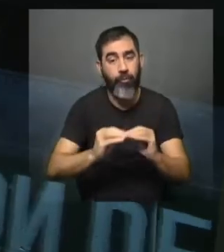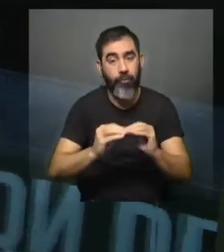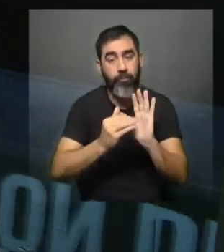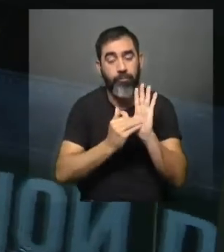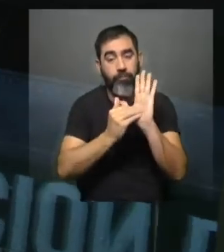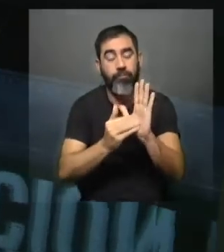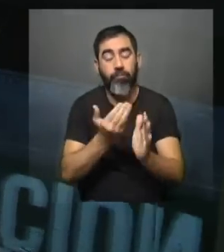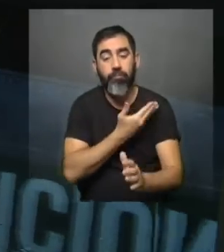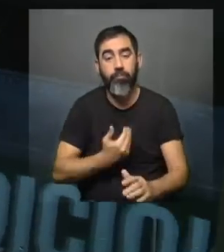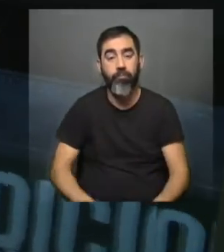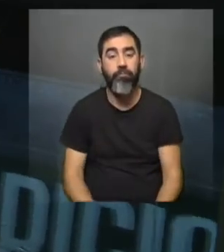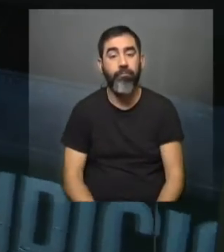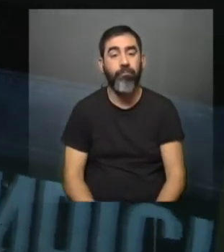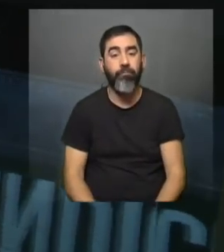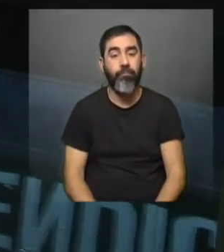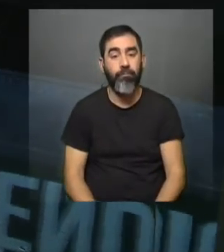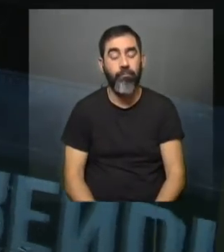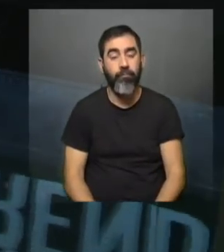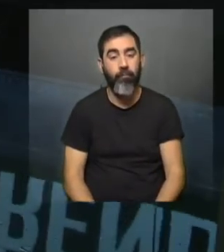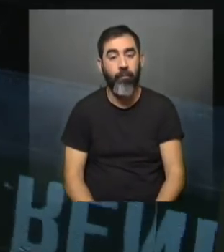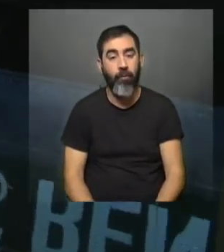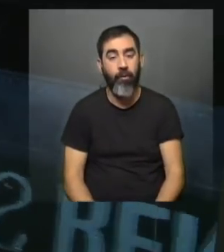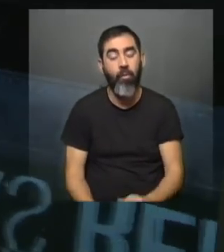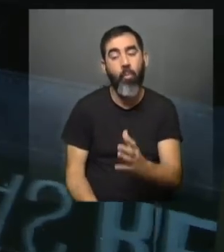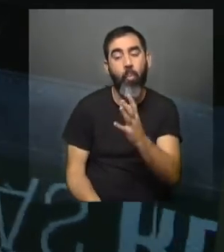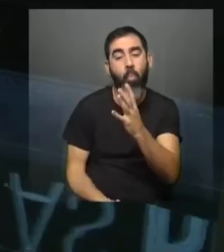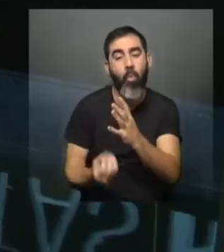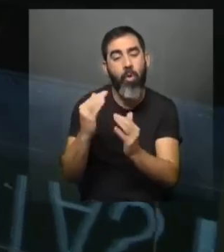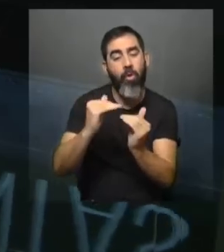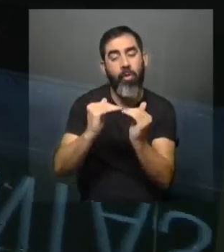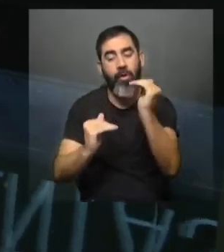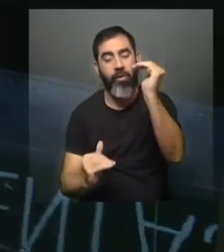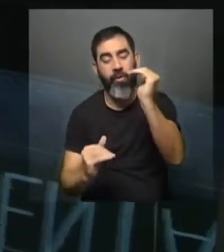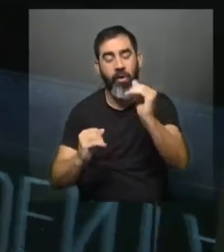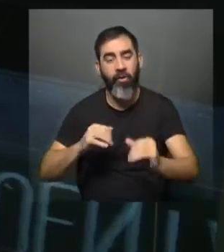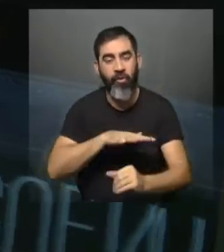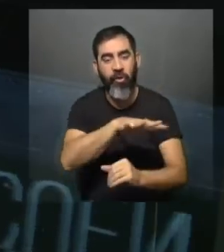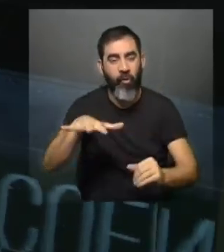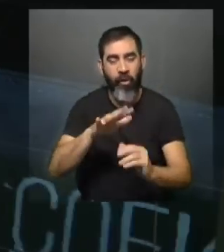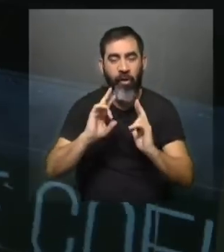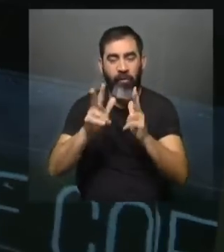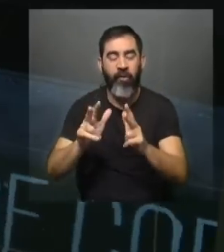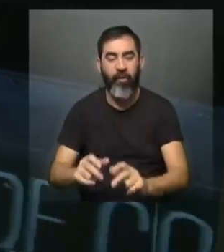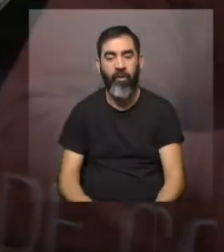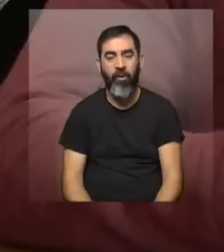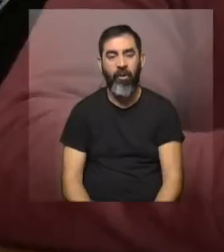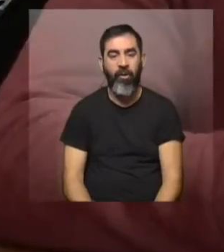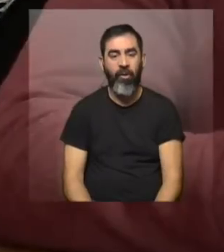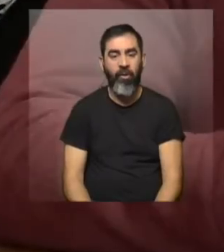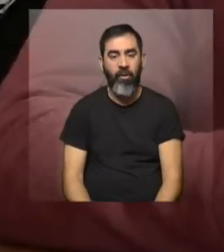presentado por el gobierno sí efectivamente refleja un modelo generador de desigualdad según señalaron Los Voceros